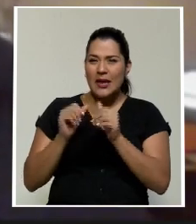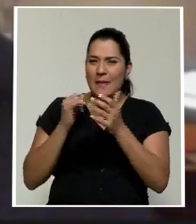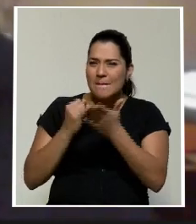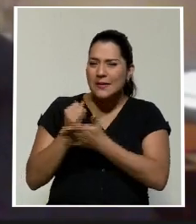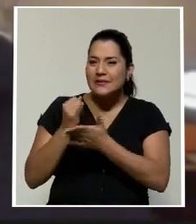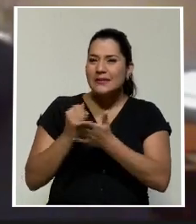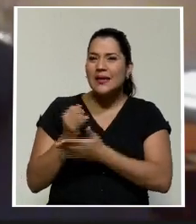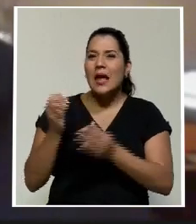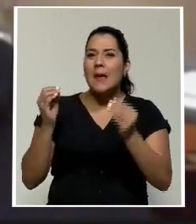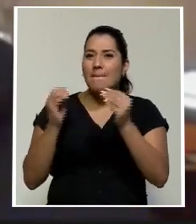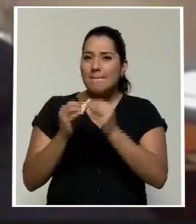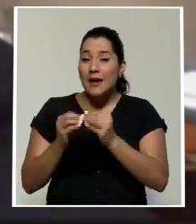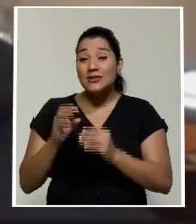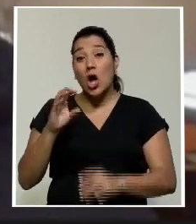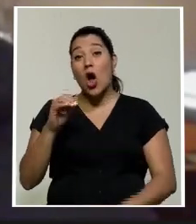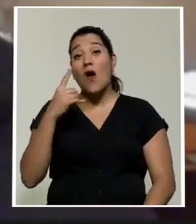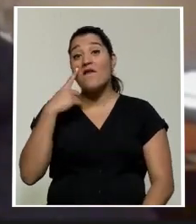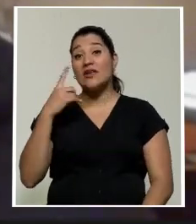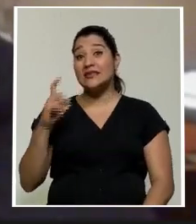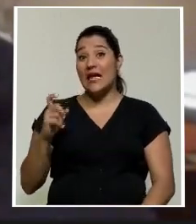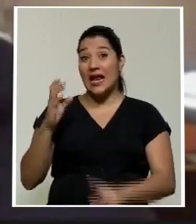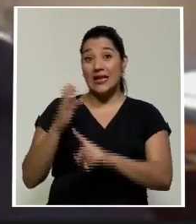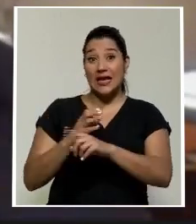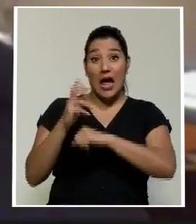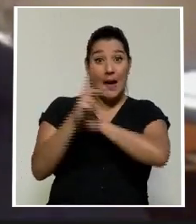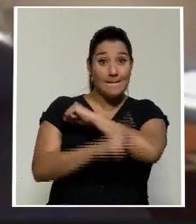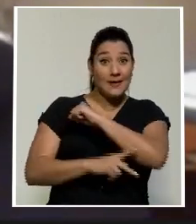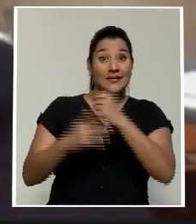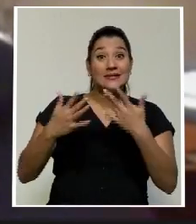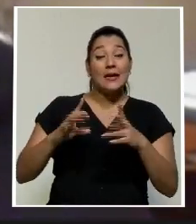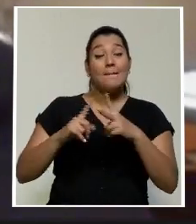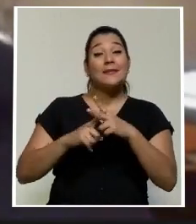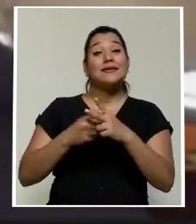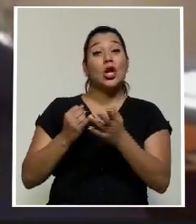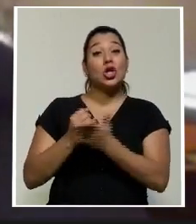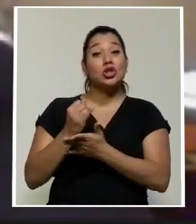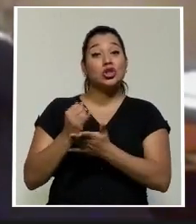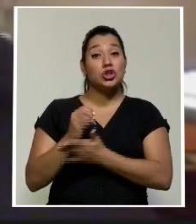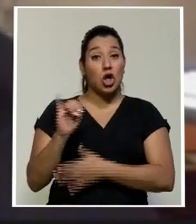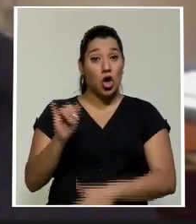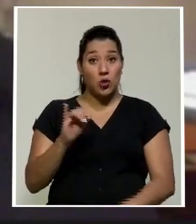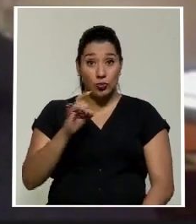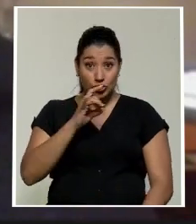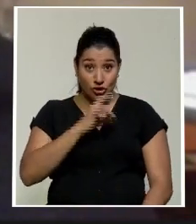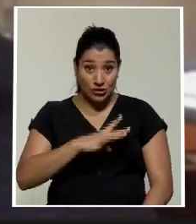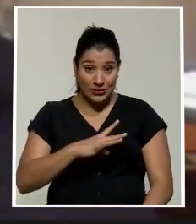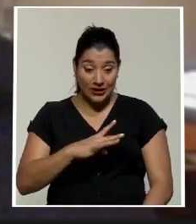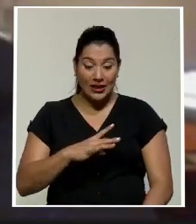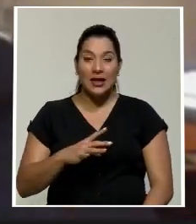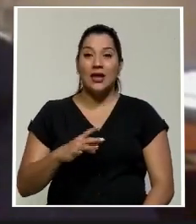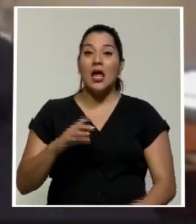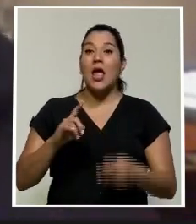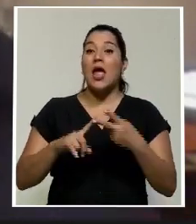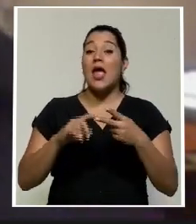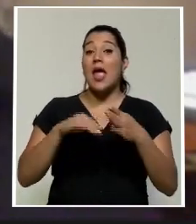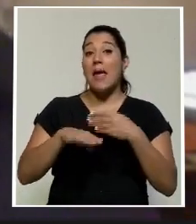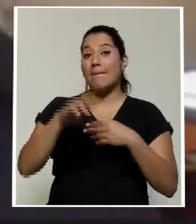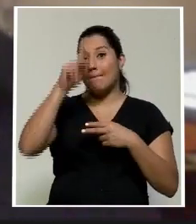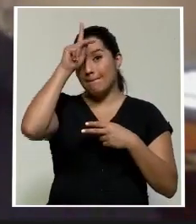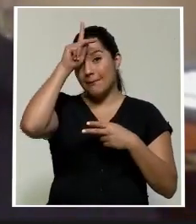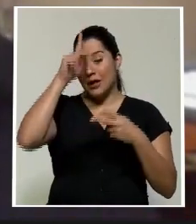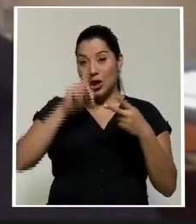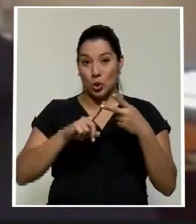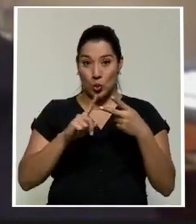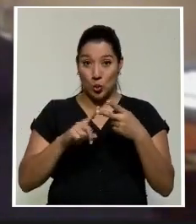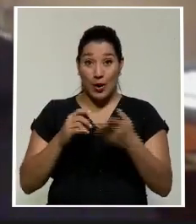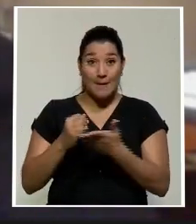investigaciones, o las fiscalías de los países ya han abierto investigaciones, como el caso de Chile, En Perú,